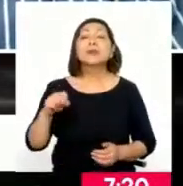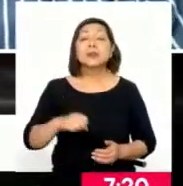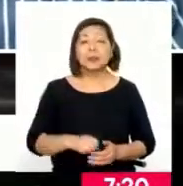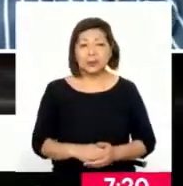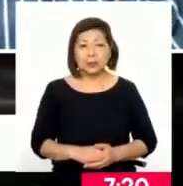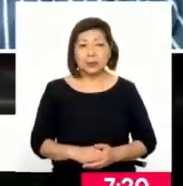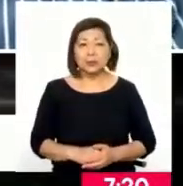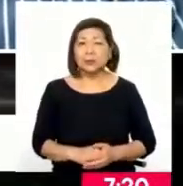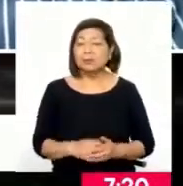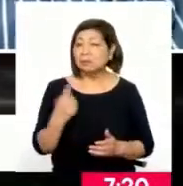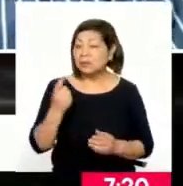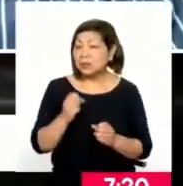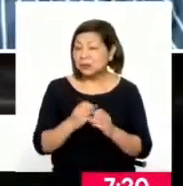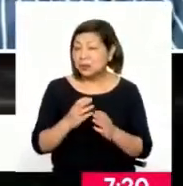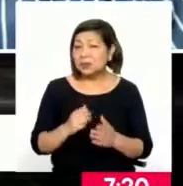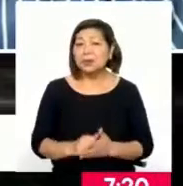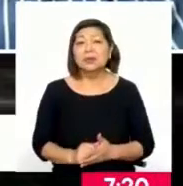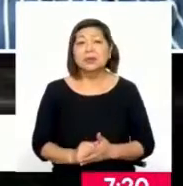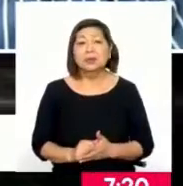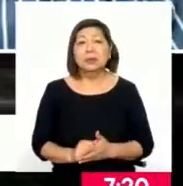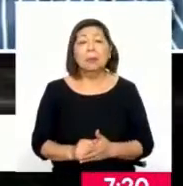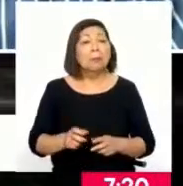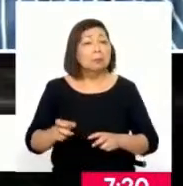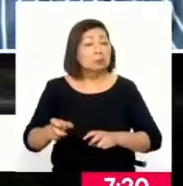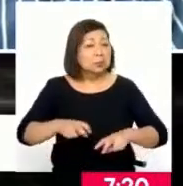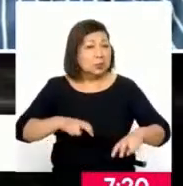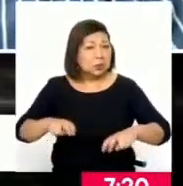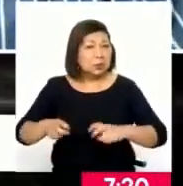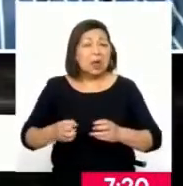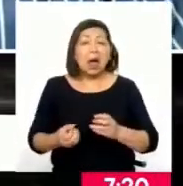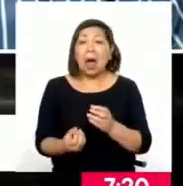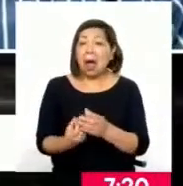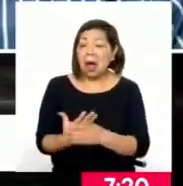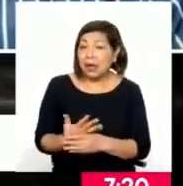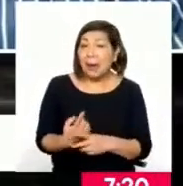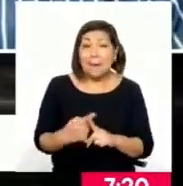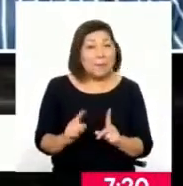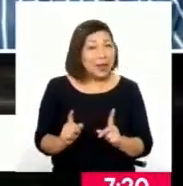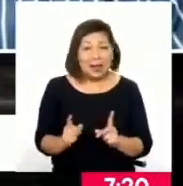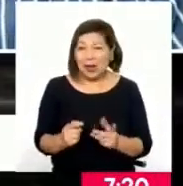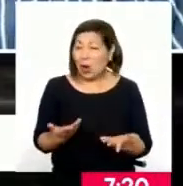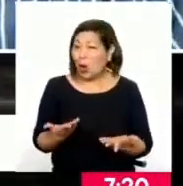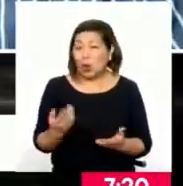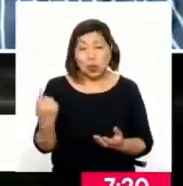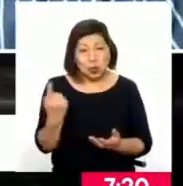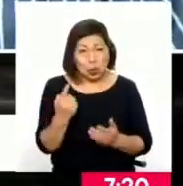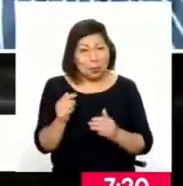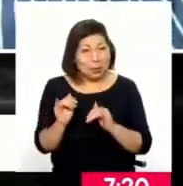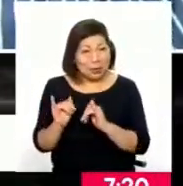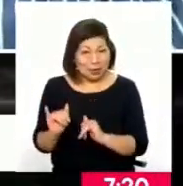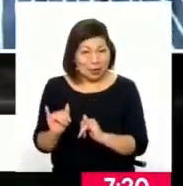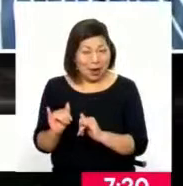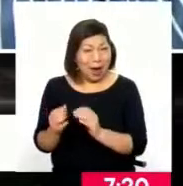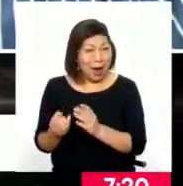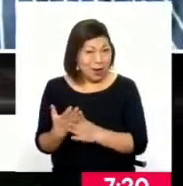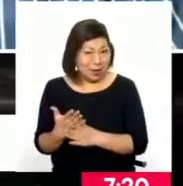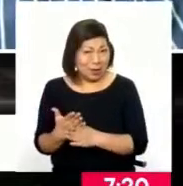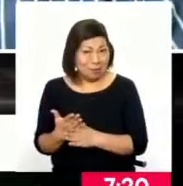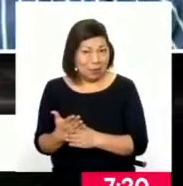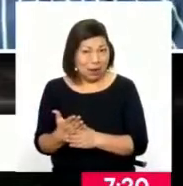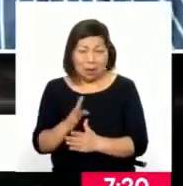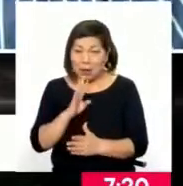Efectivamente, ¿no? Desde un primer día hubo desplazamientos hacia Arequipa, pero no con la idea solamente de quedar en Arequipa y